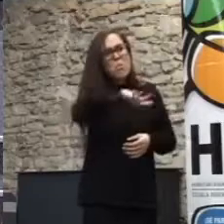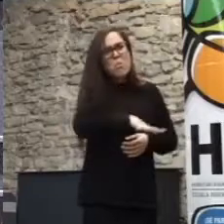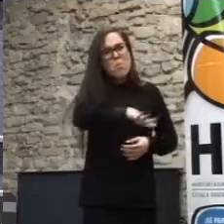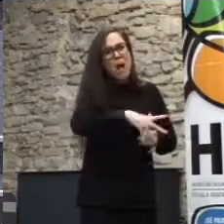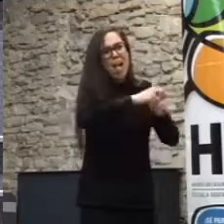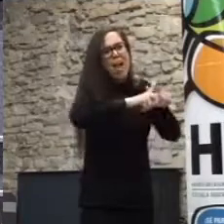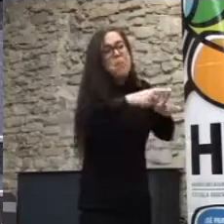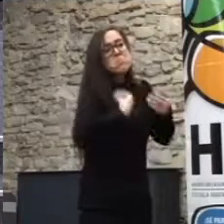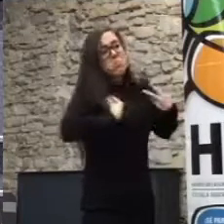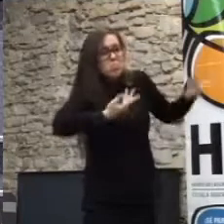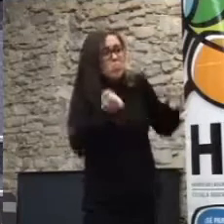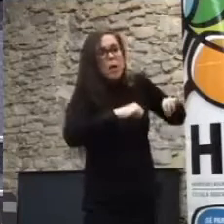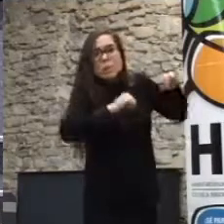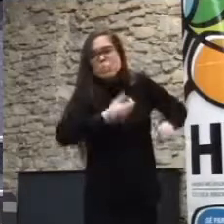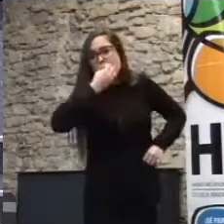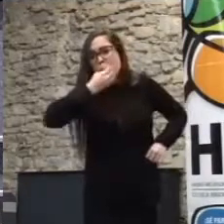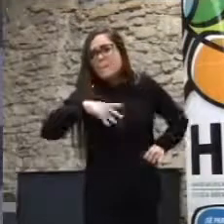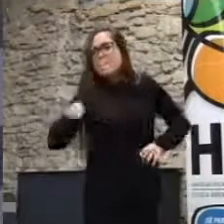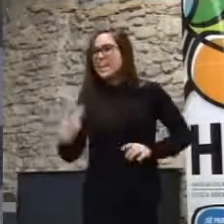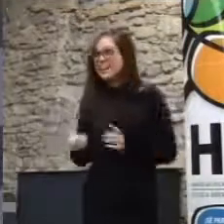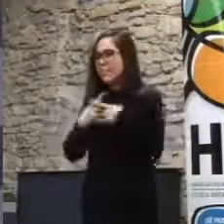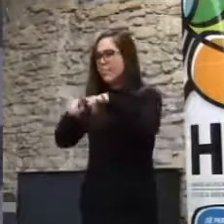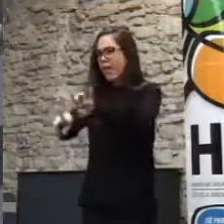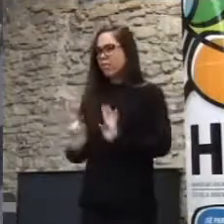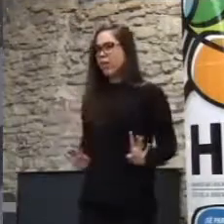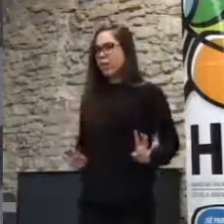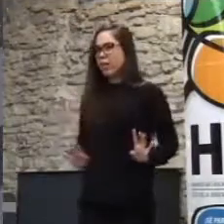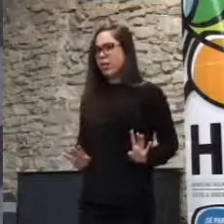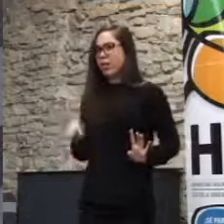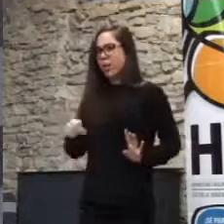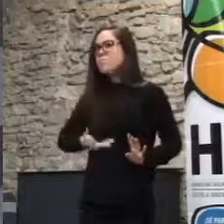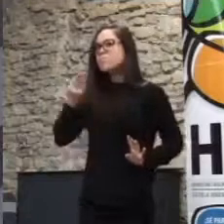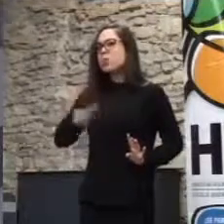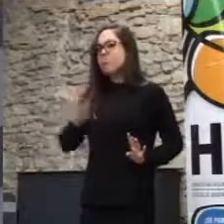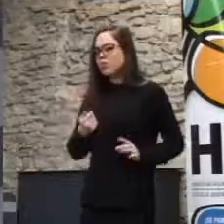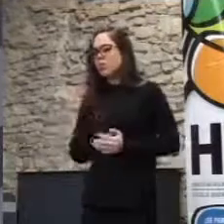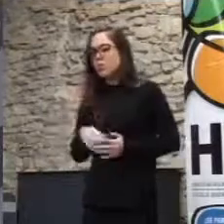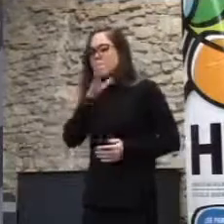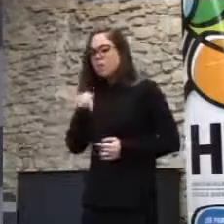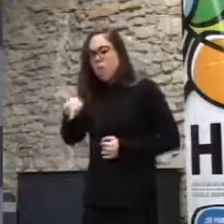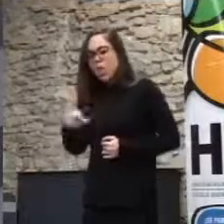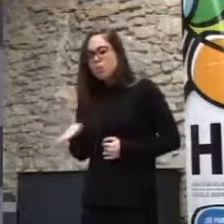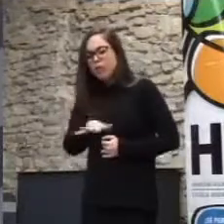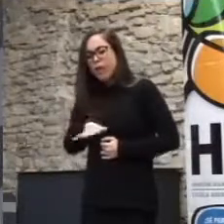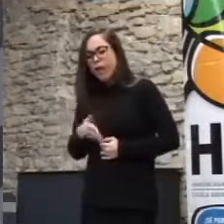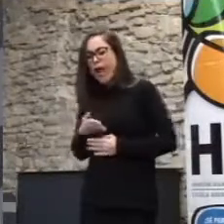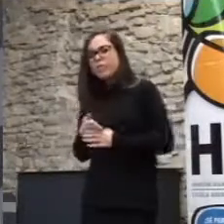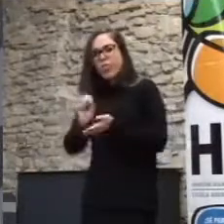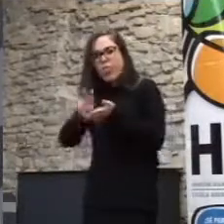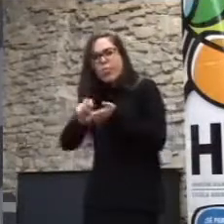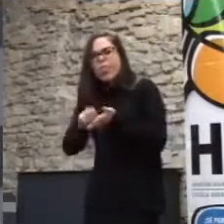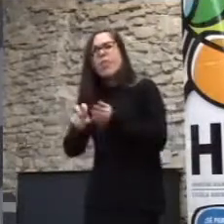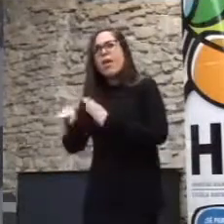me puede importar hasta el detalle de lo que ocurra en una calle concreta, porque sé cuál es. Porque he pasado por allí o porque tengo... Y yo creo que eso en otras ciudades no